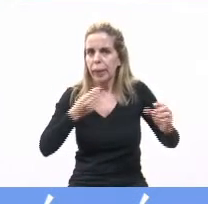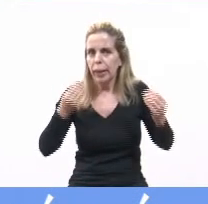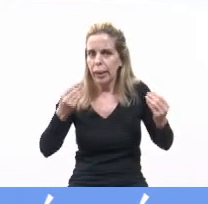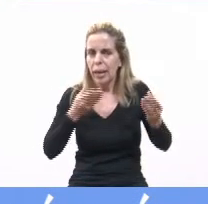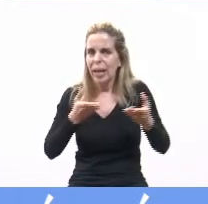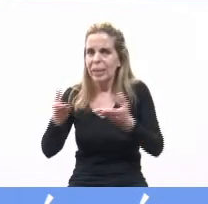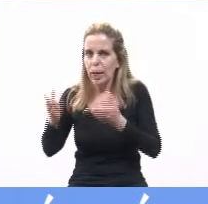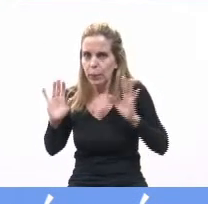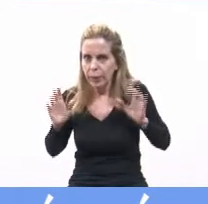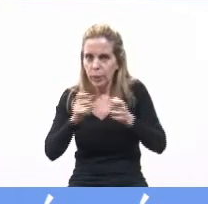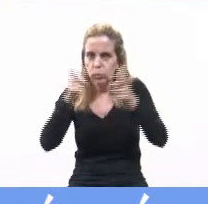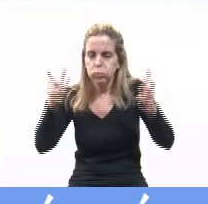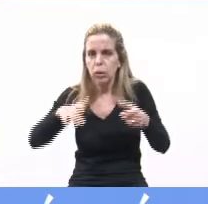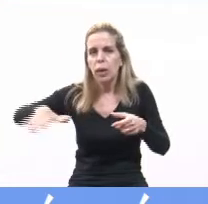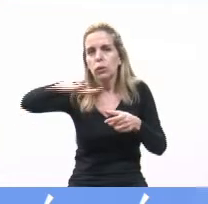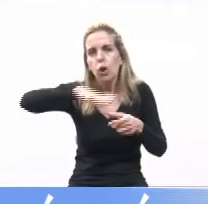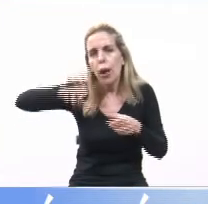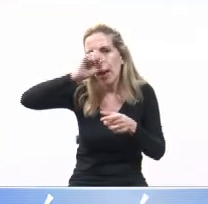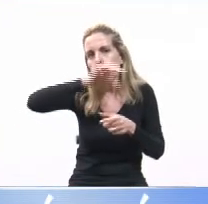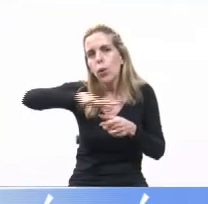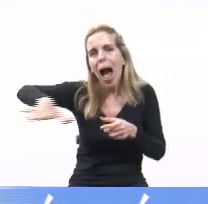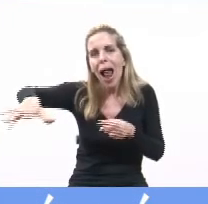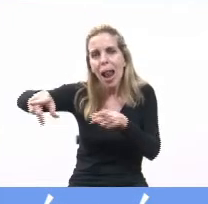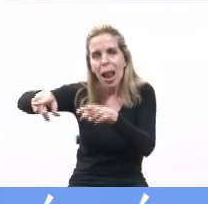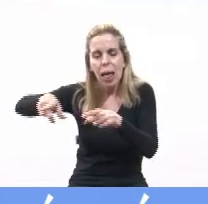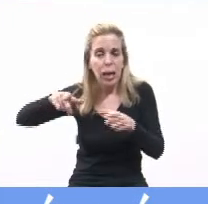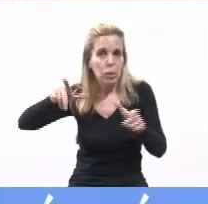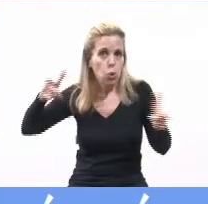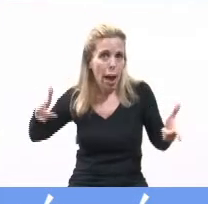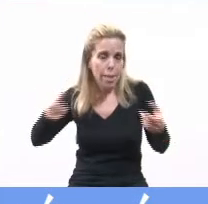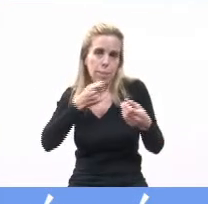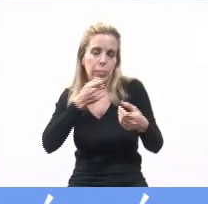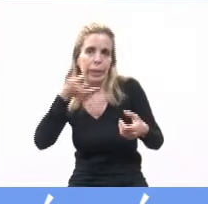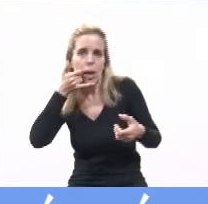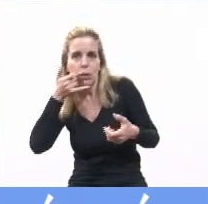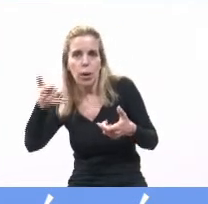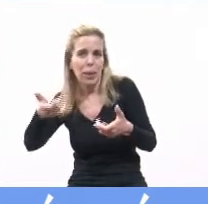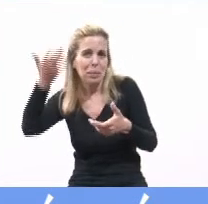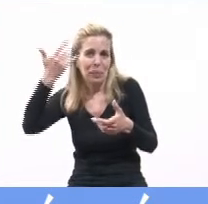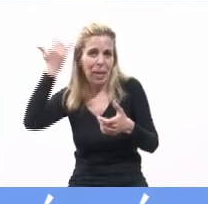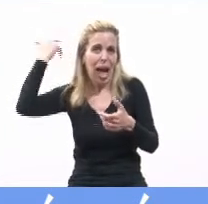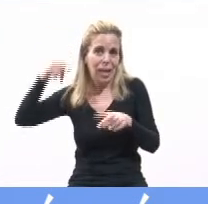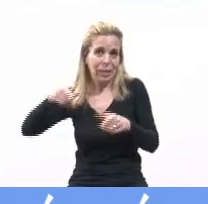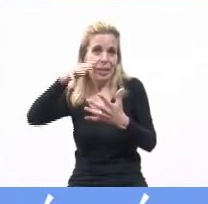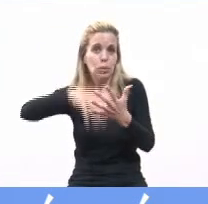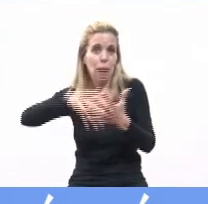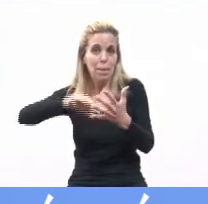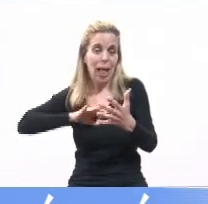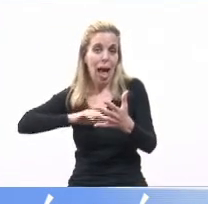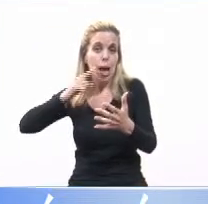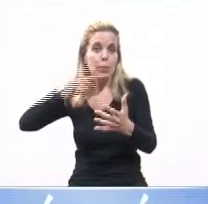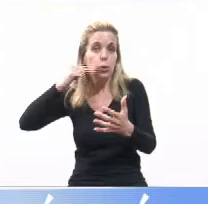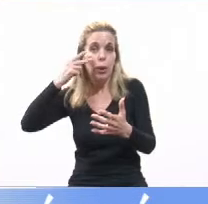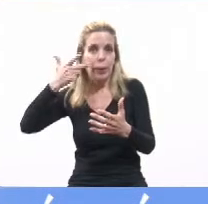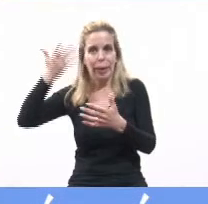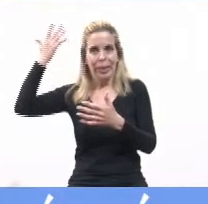servicios atiendan amplios sectores rurales que no tienen cobertura telefónica en 1993. Yo les digo que hoy tampoco